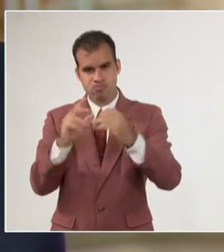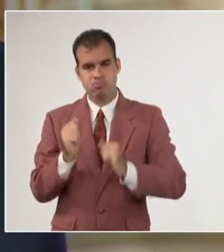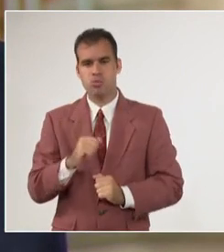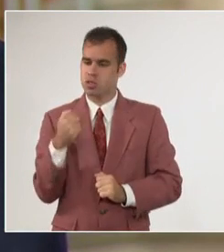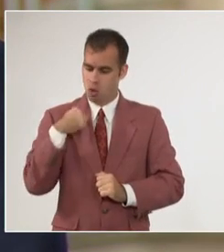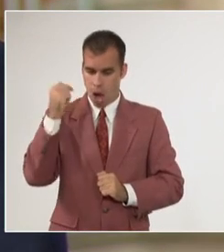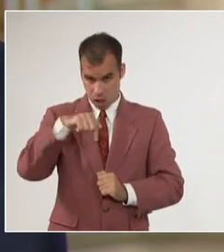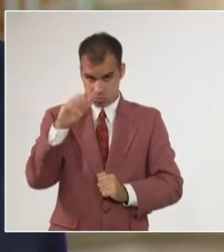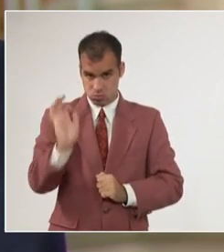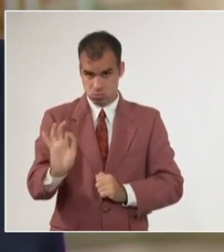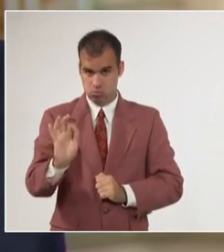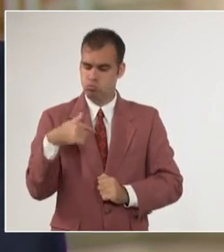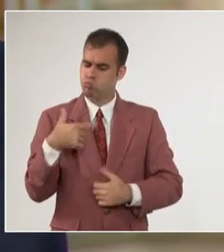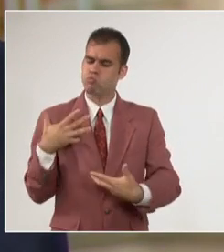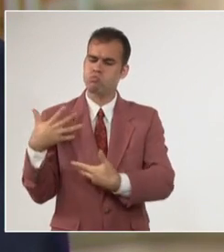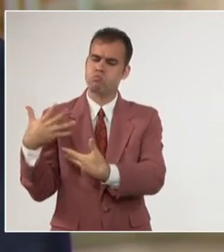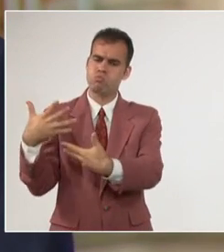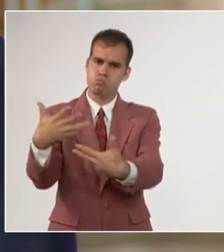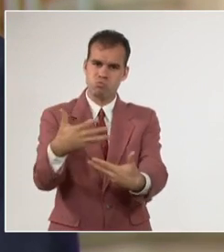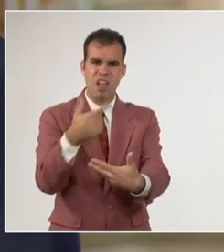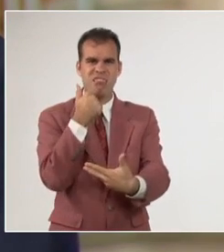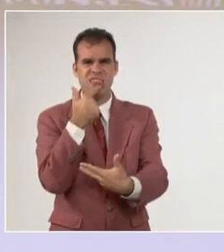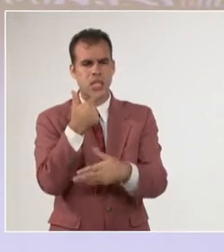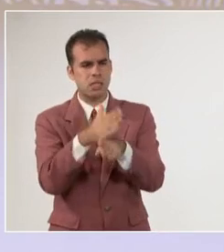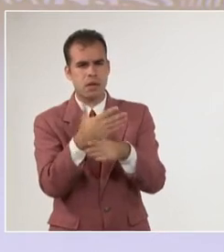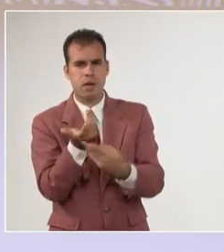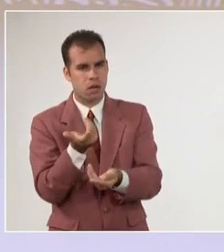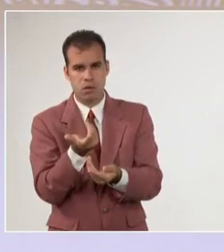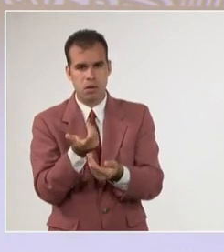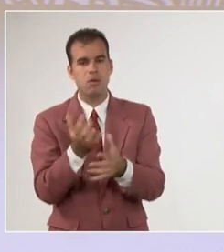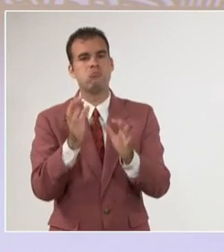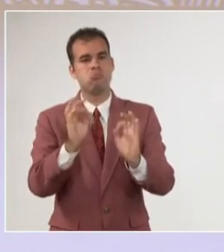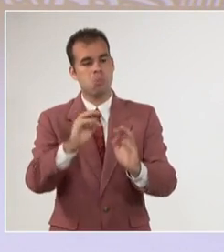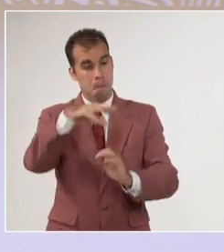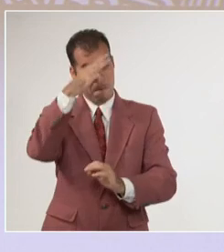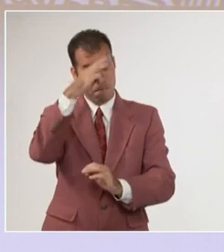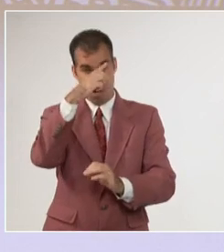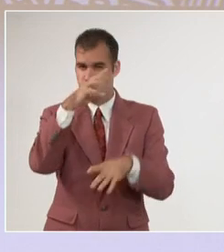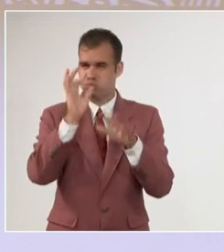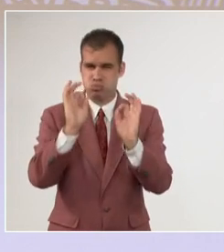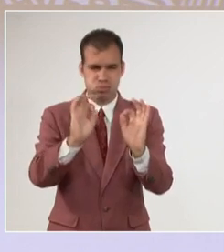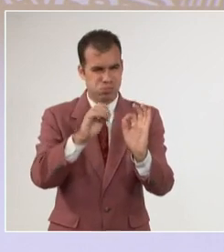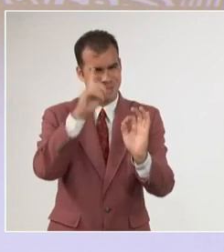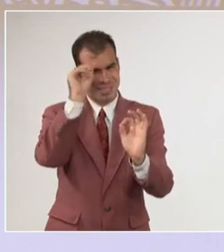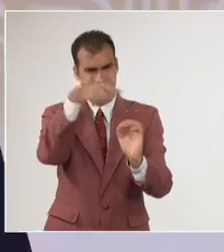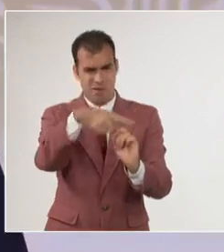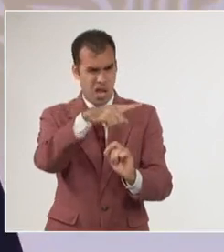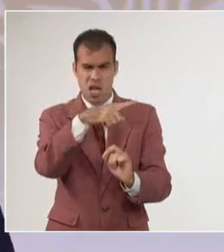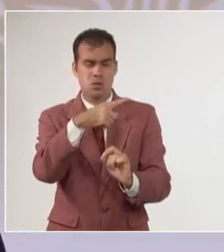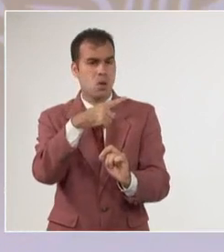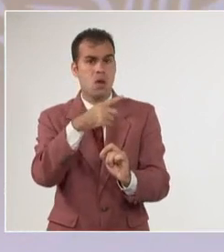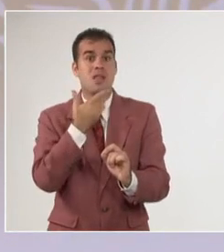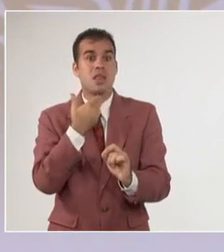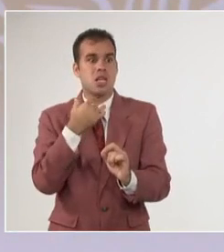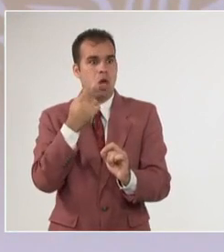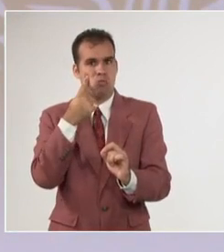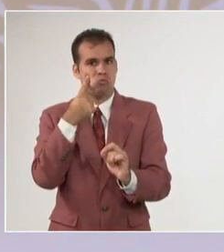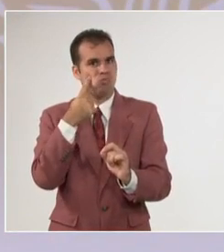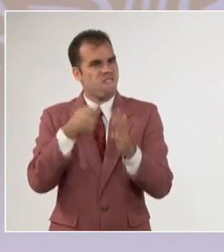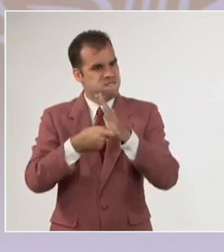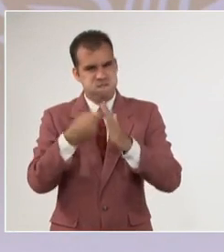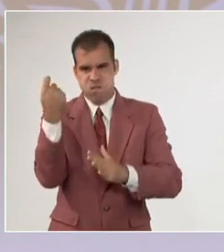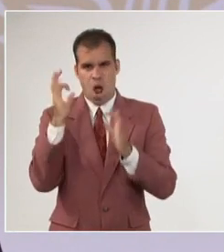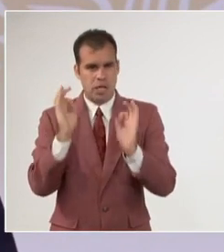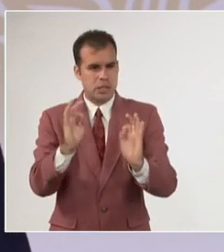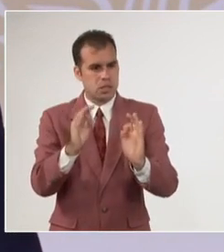aquí a la solidaridad sostenida, invariable, apasionada y firme que siempre encontramos